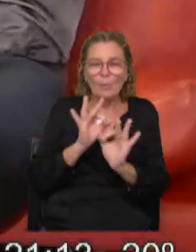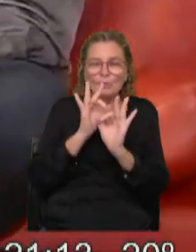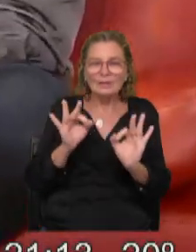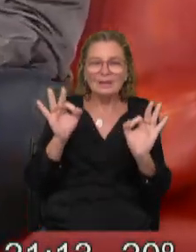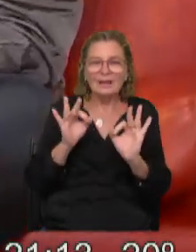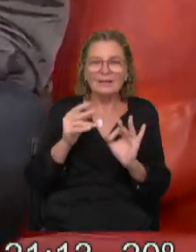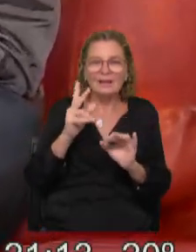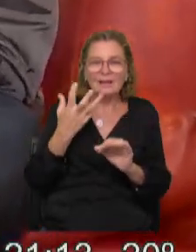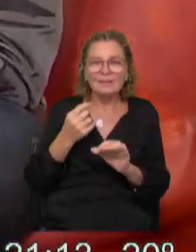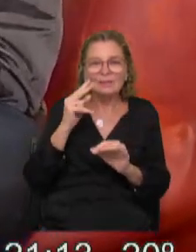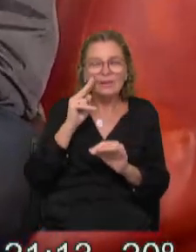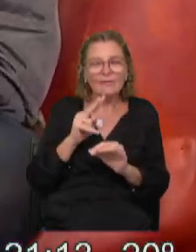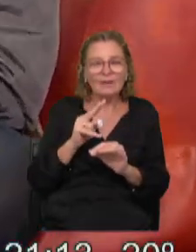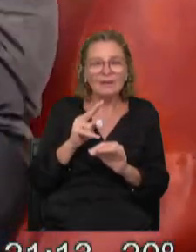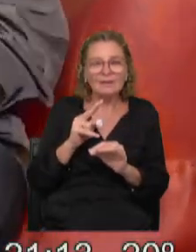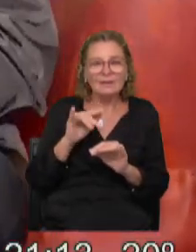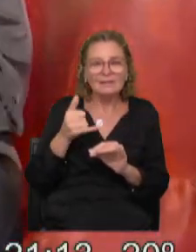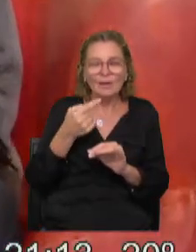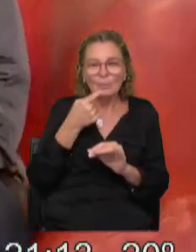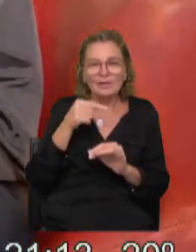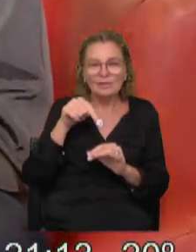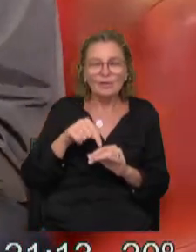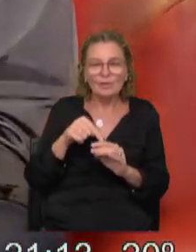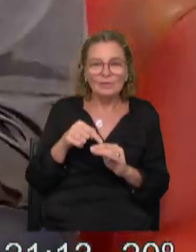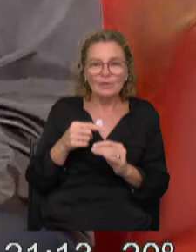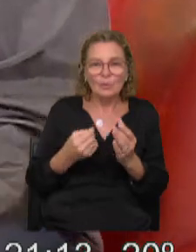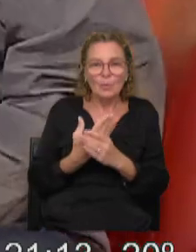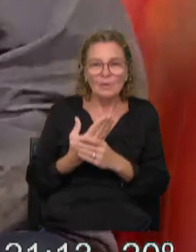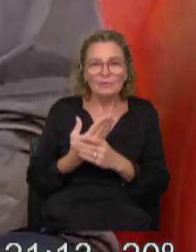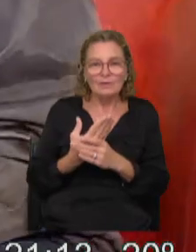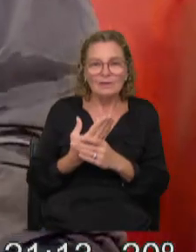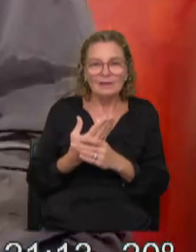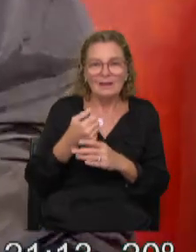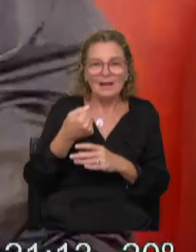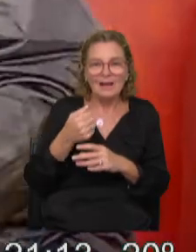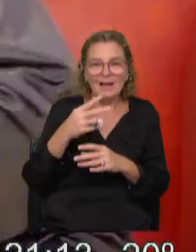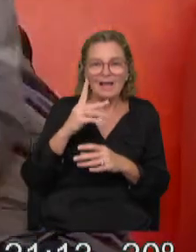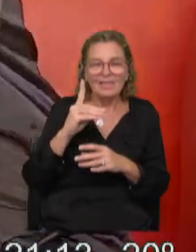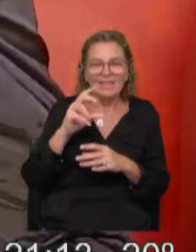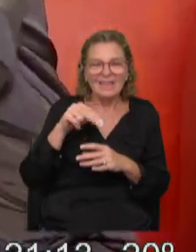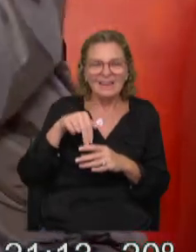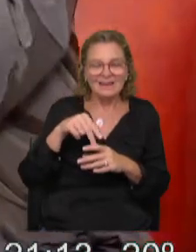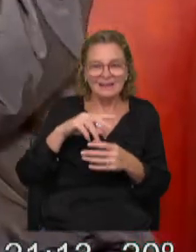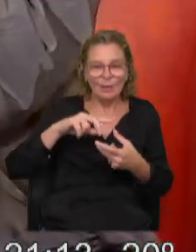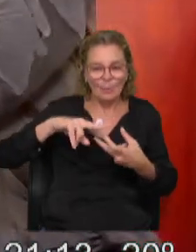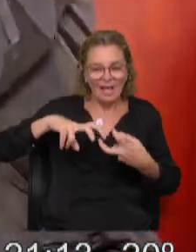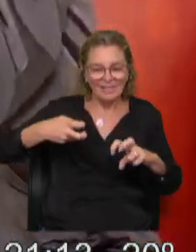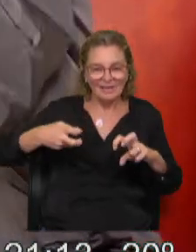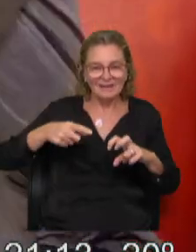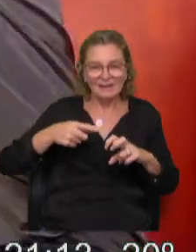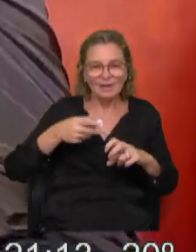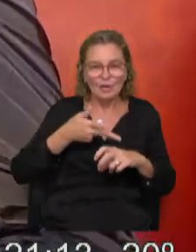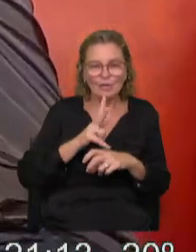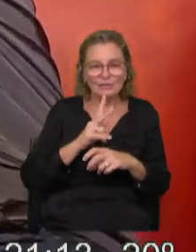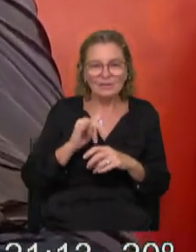creo que tiene que ver, que está ya, como se dice hoy, nuevos términos, en el ADN de